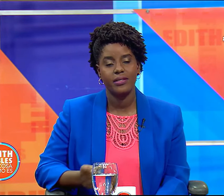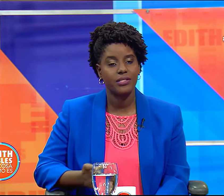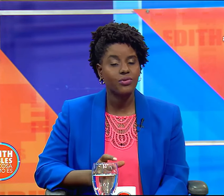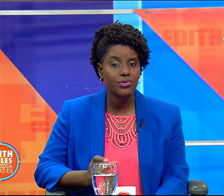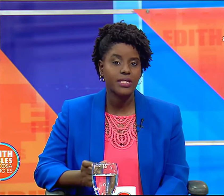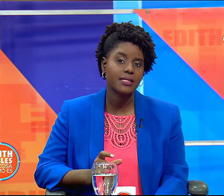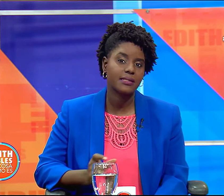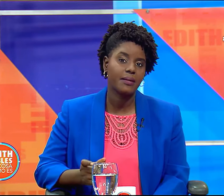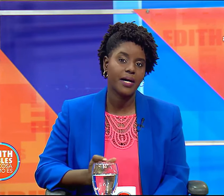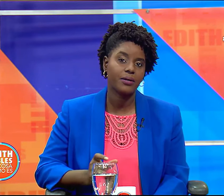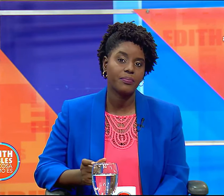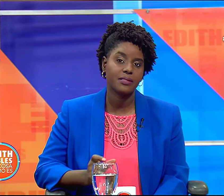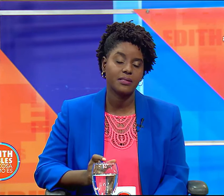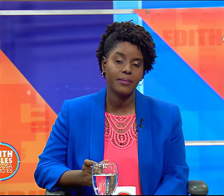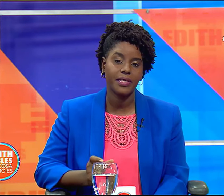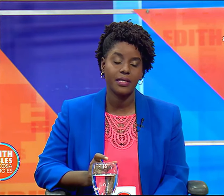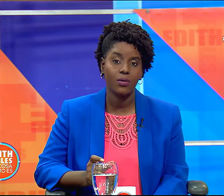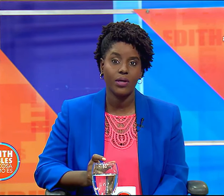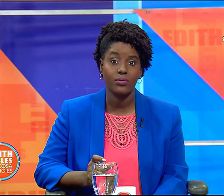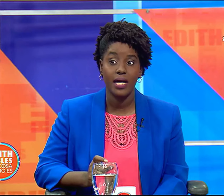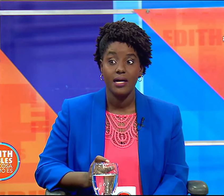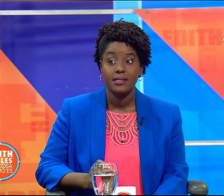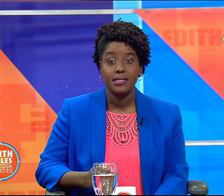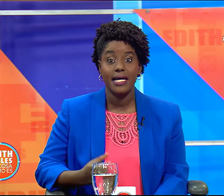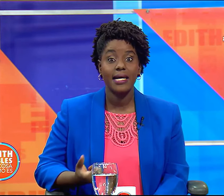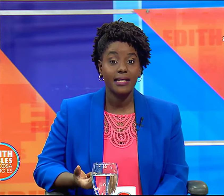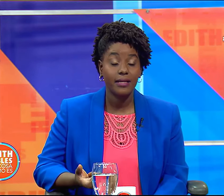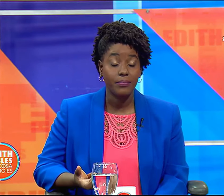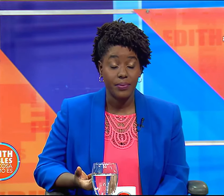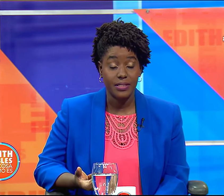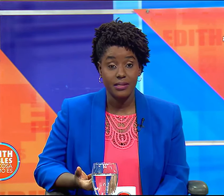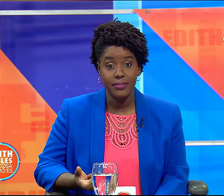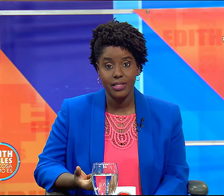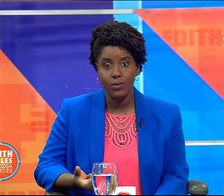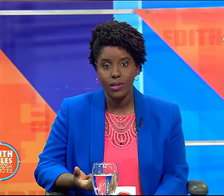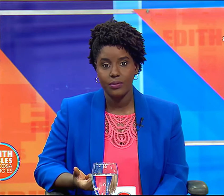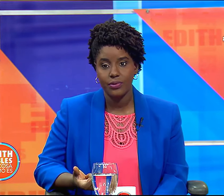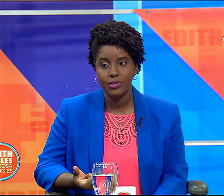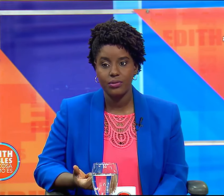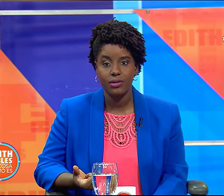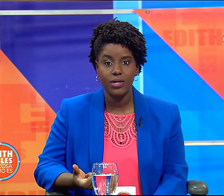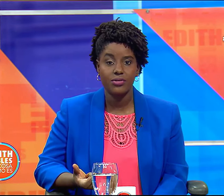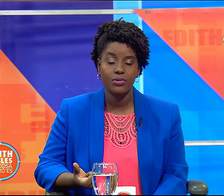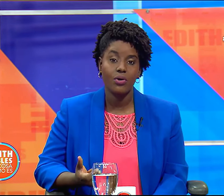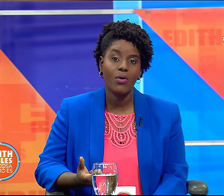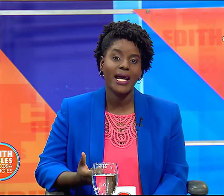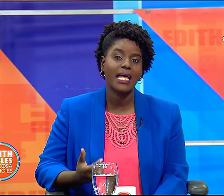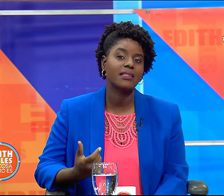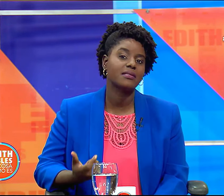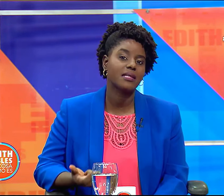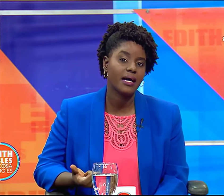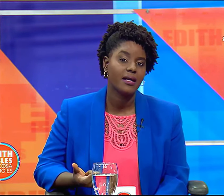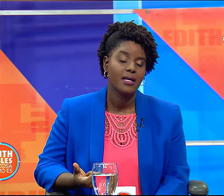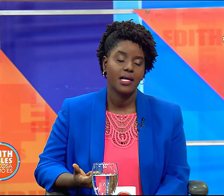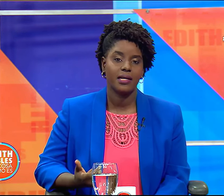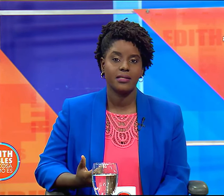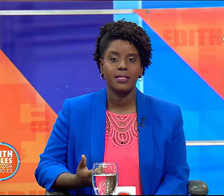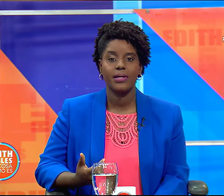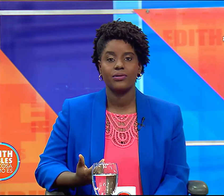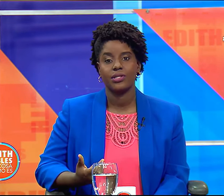hay discusiones que se armaron precisamente en cuanto a si darle precisamente el 4% a educación o garantizar que reciba